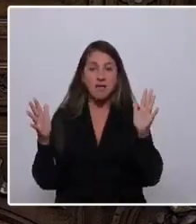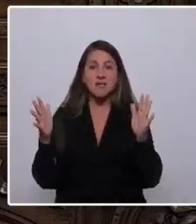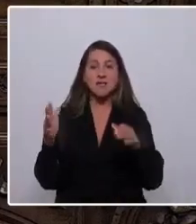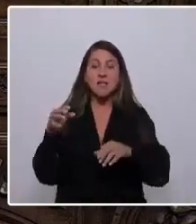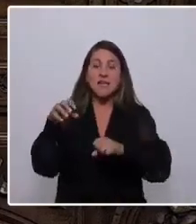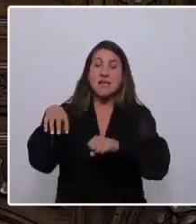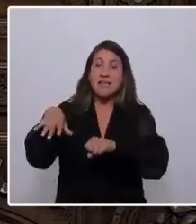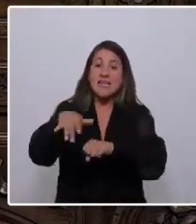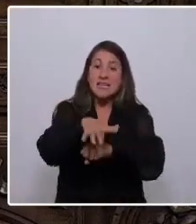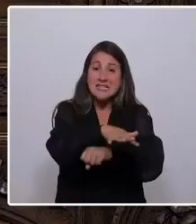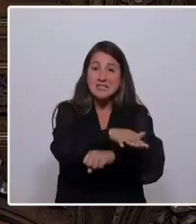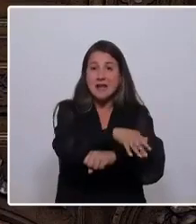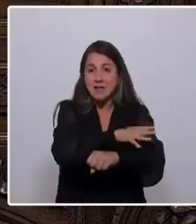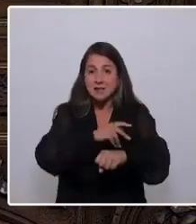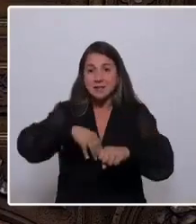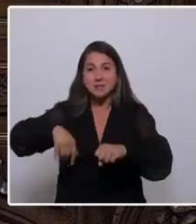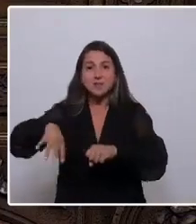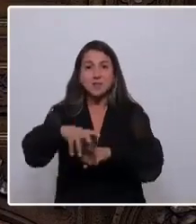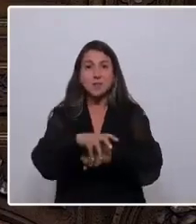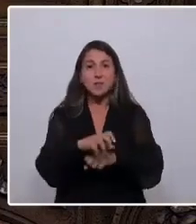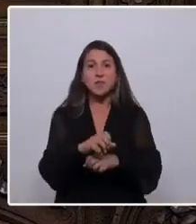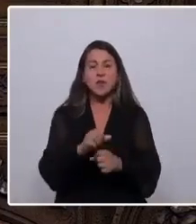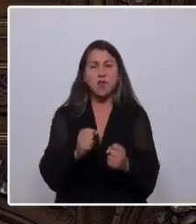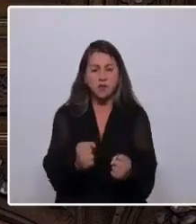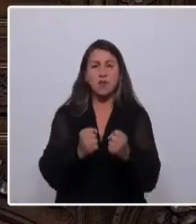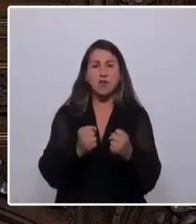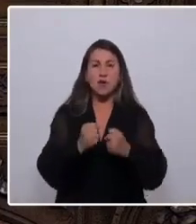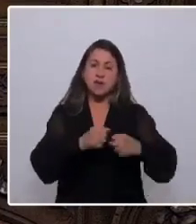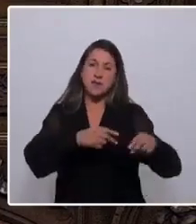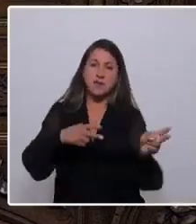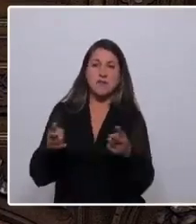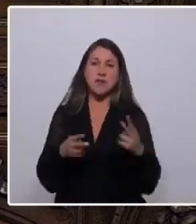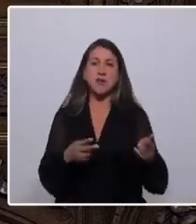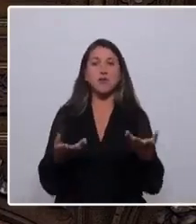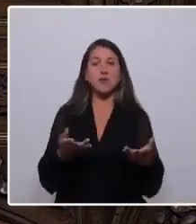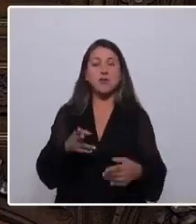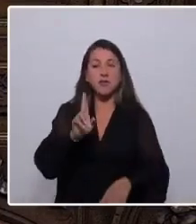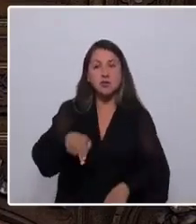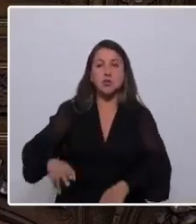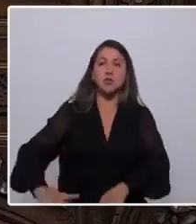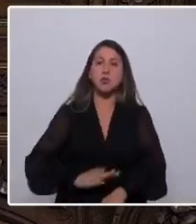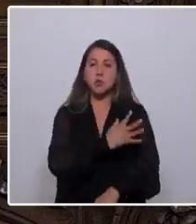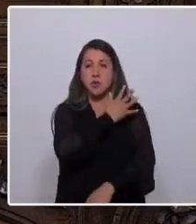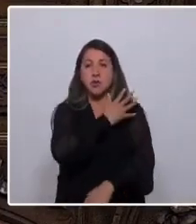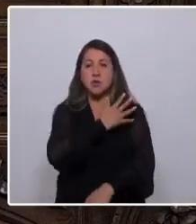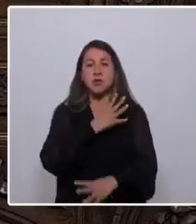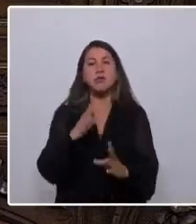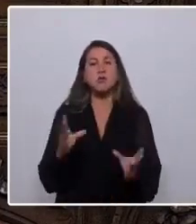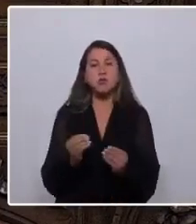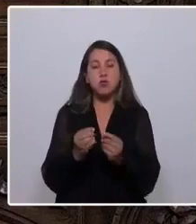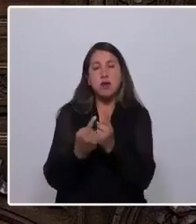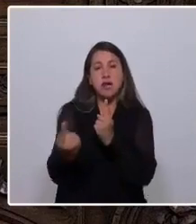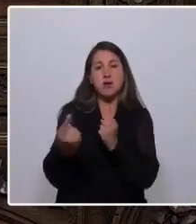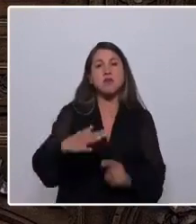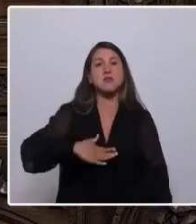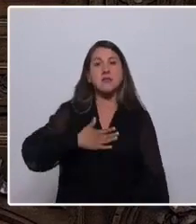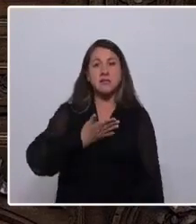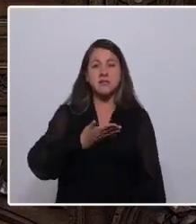archipiélagos, ante el fuerte viento del sur, por muy lejos que se sientan, les